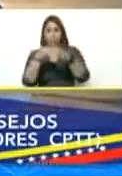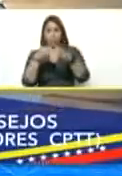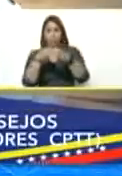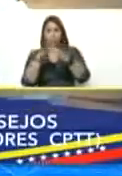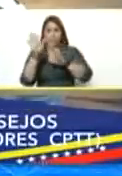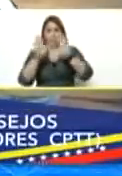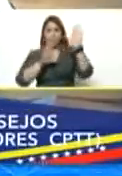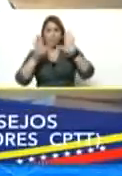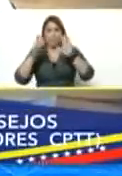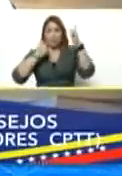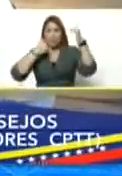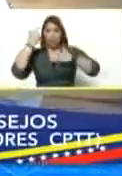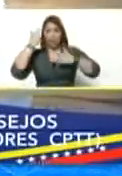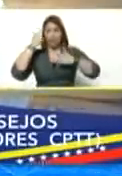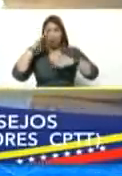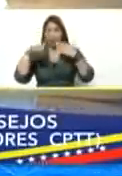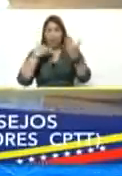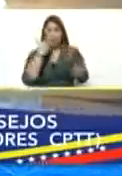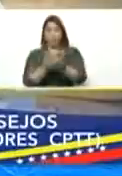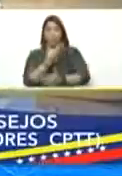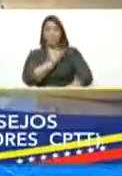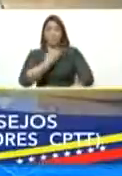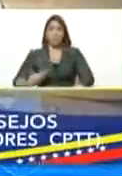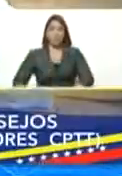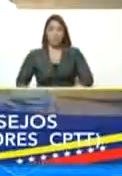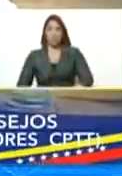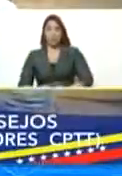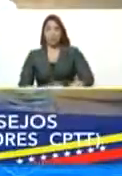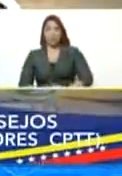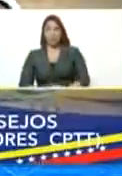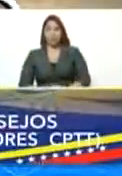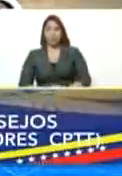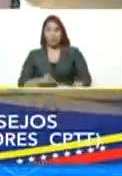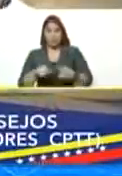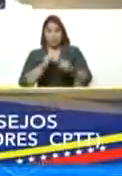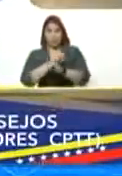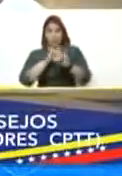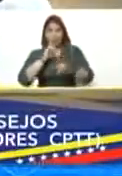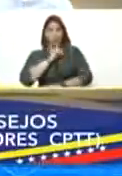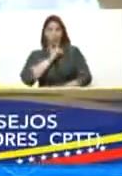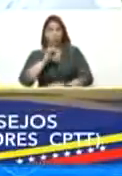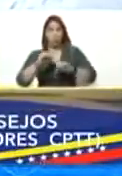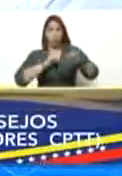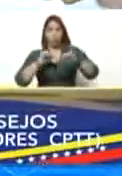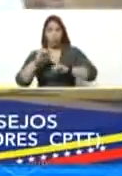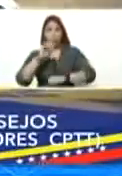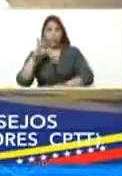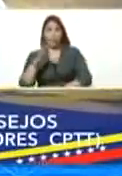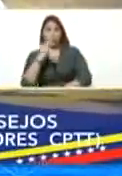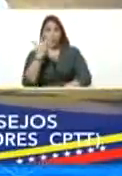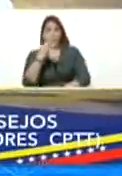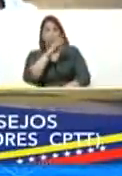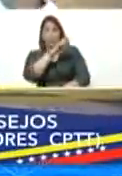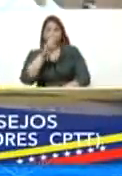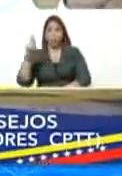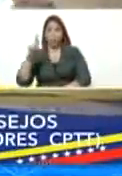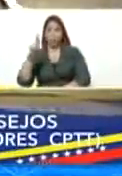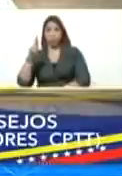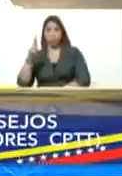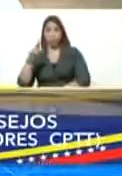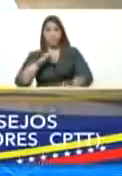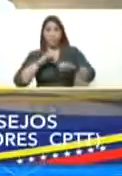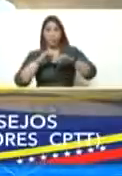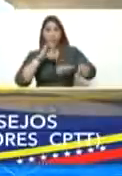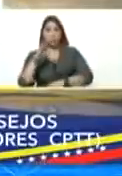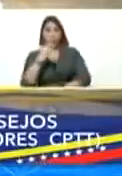postular al comandante Chávez a la presidencia, que luego se terminó llamando Movimiento Quinto República, Movimiento Quinta